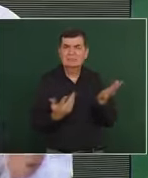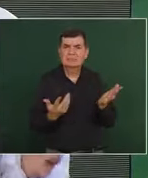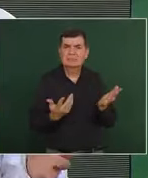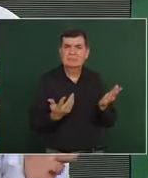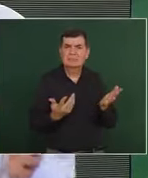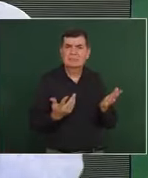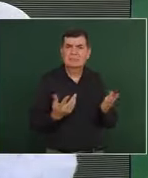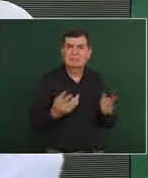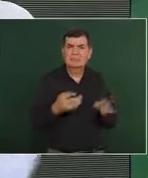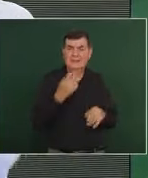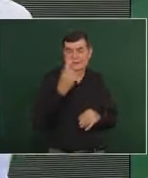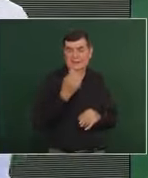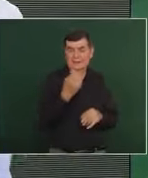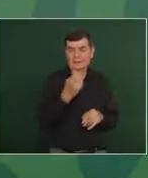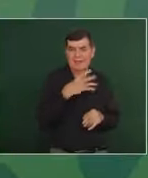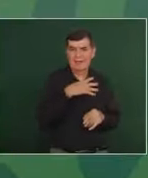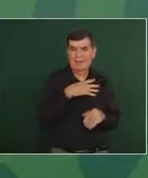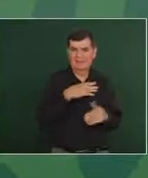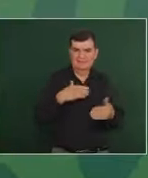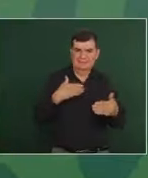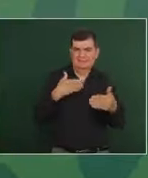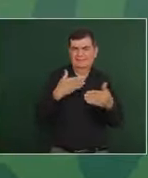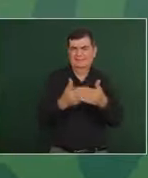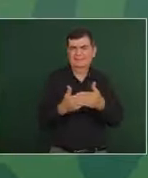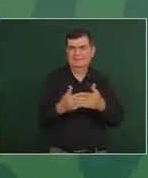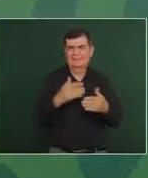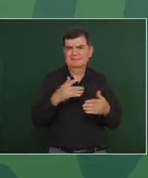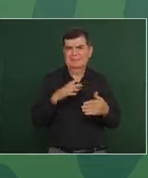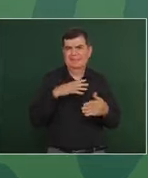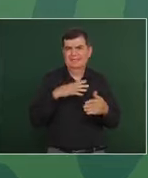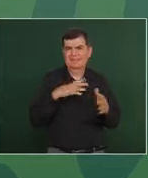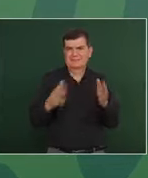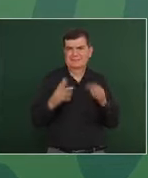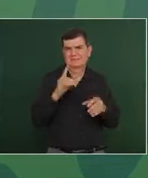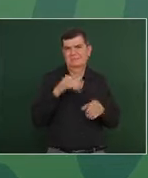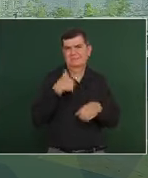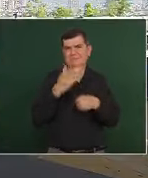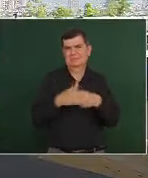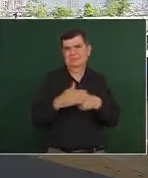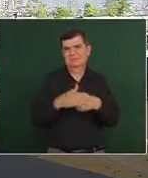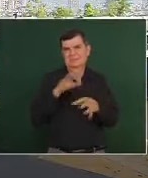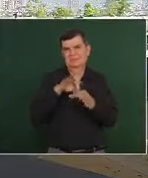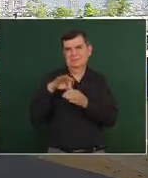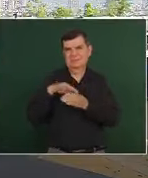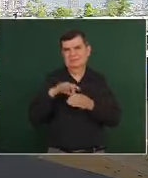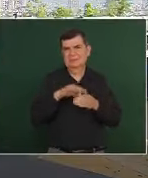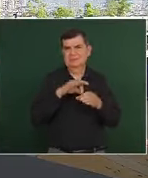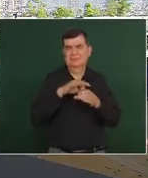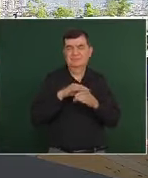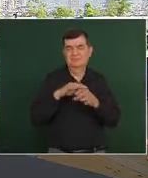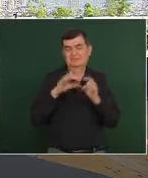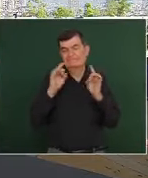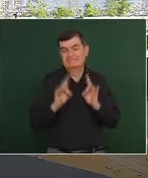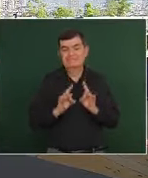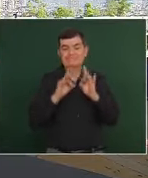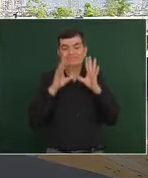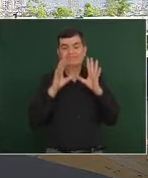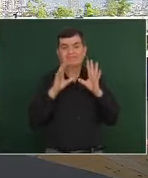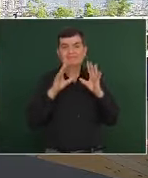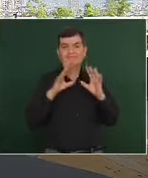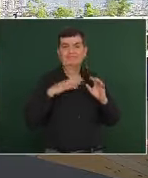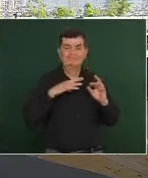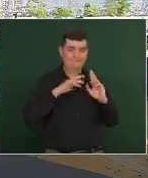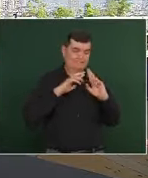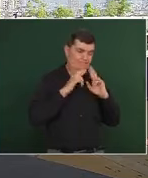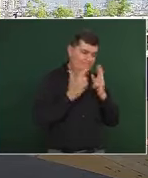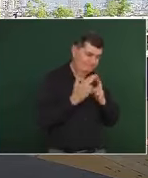Entonces, estamos en temporada de elecciones. De repente se reunieron